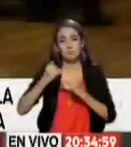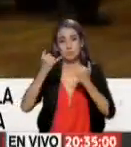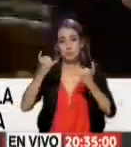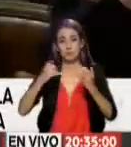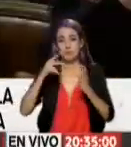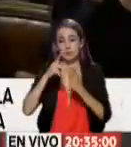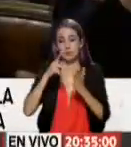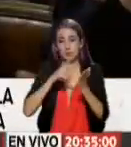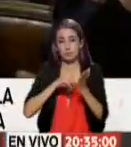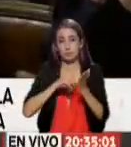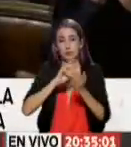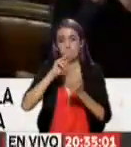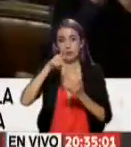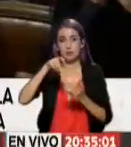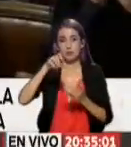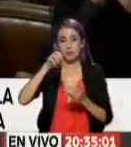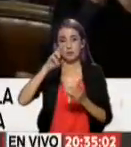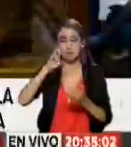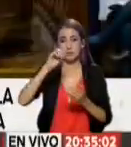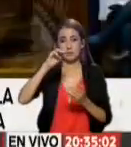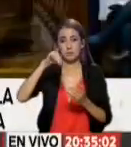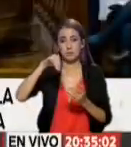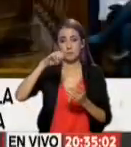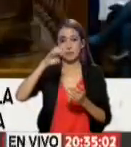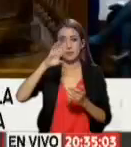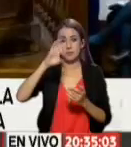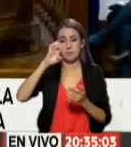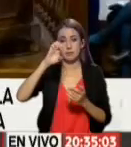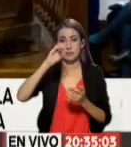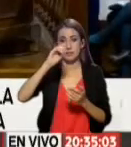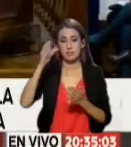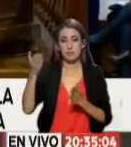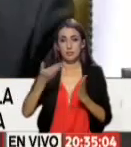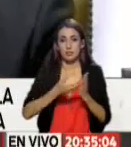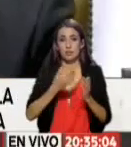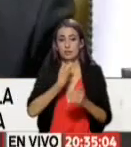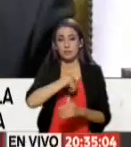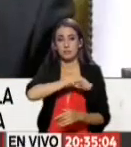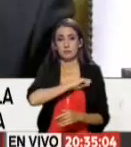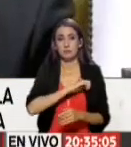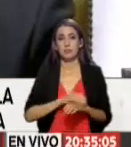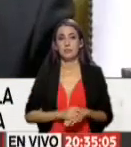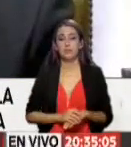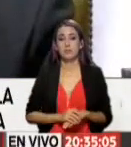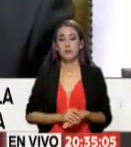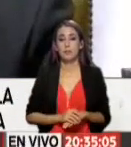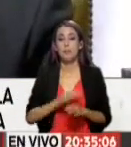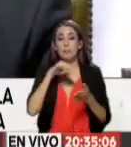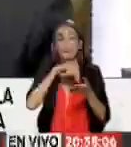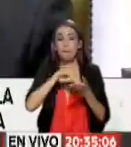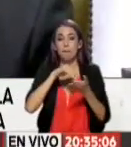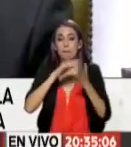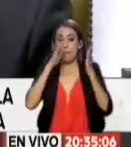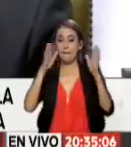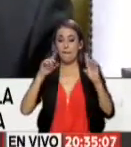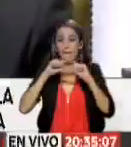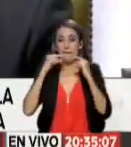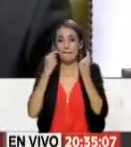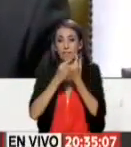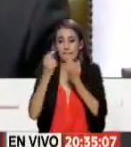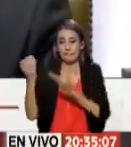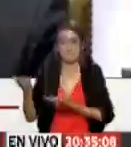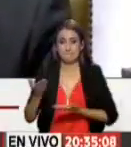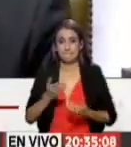programa Prometeo, considerando la cantidad de becarios ecuatorianos que estudian en España. Un tercio de los estudiantes ecuatorianos que estudian en el